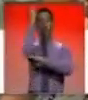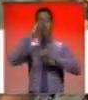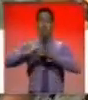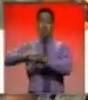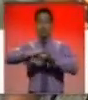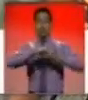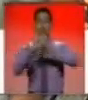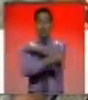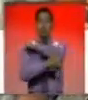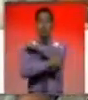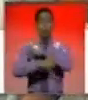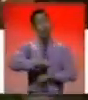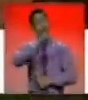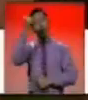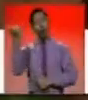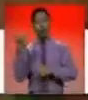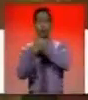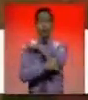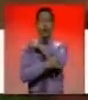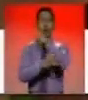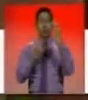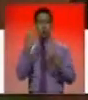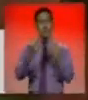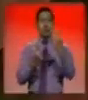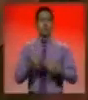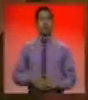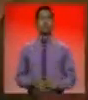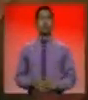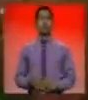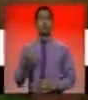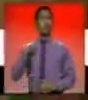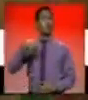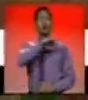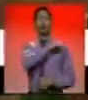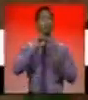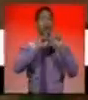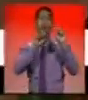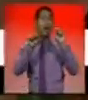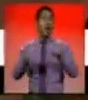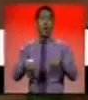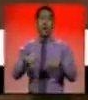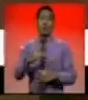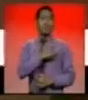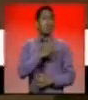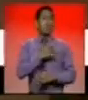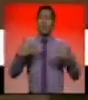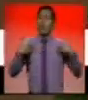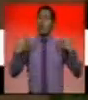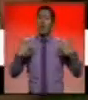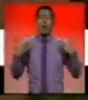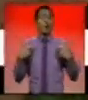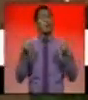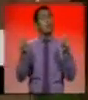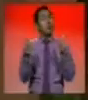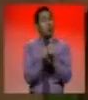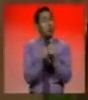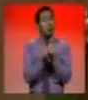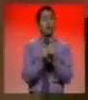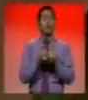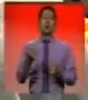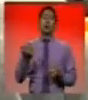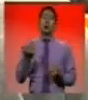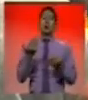por visitantes de otros países. De casualidad estamos acá, contentos de poder festejar con ustedes lo que no pudimos